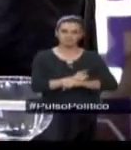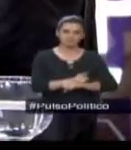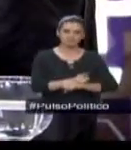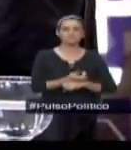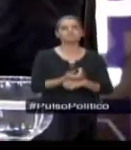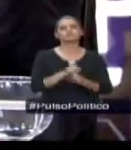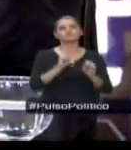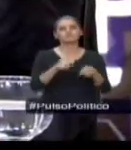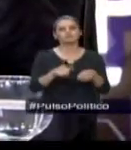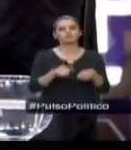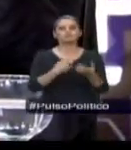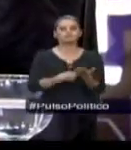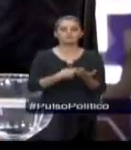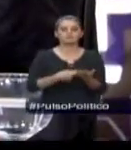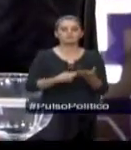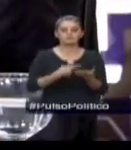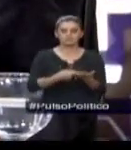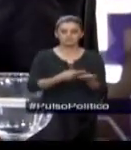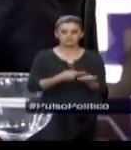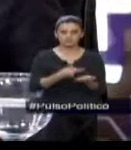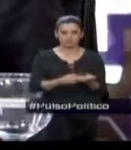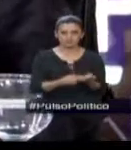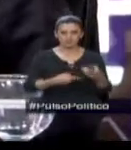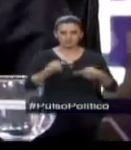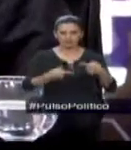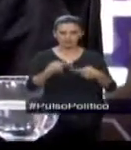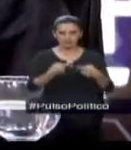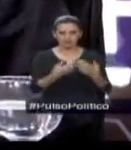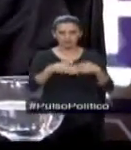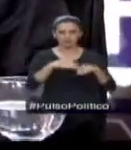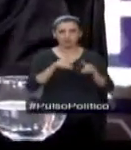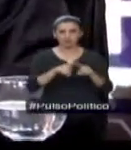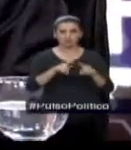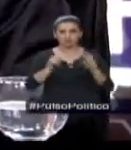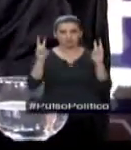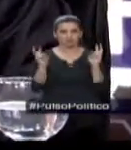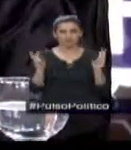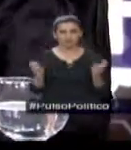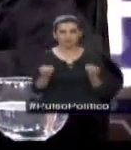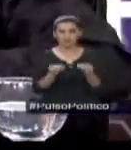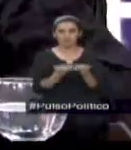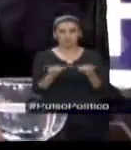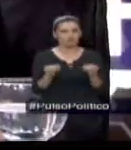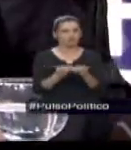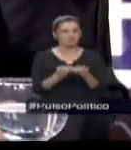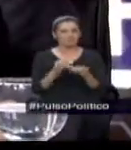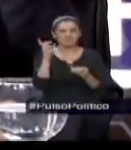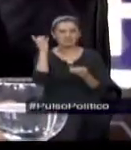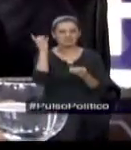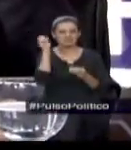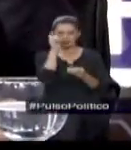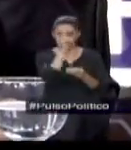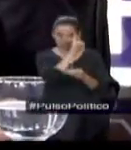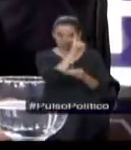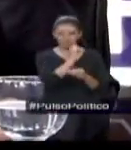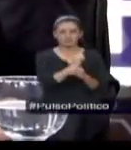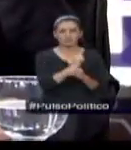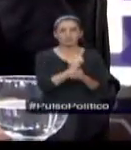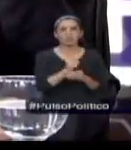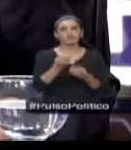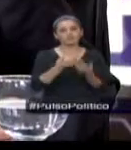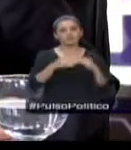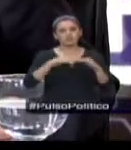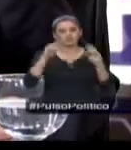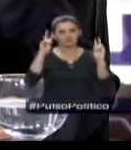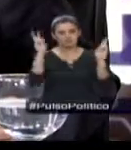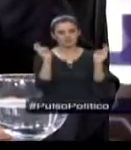podamos analizar y debatir los distintos temas sobre todo los más polémicos de las enmiendas constitucionales